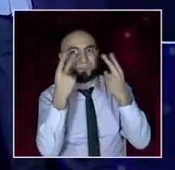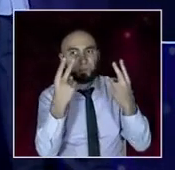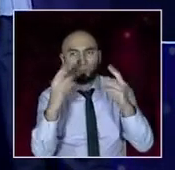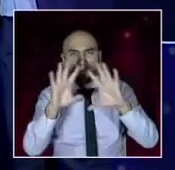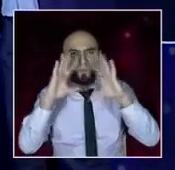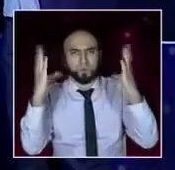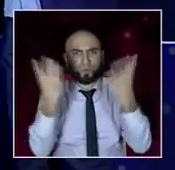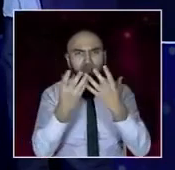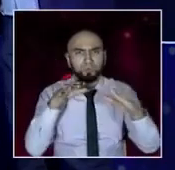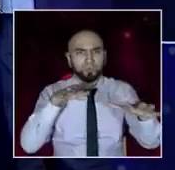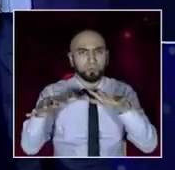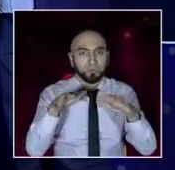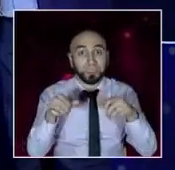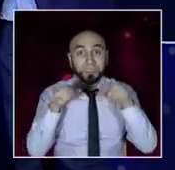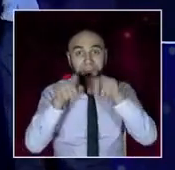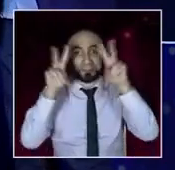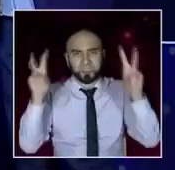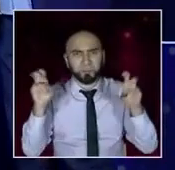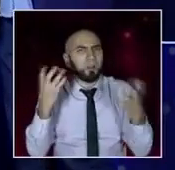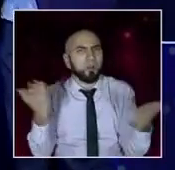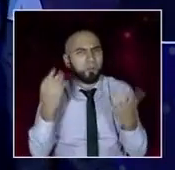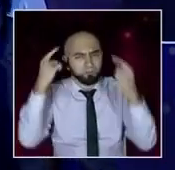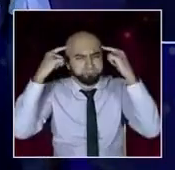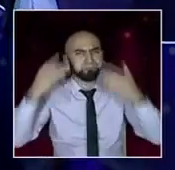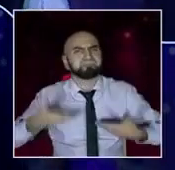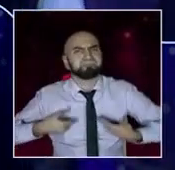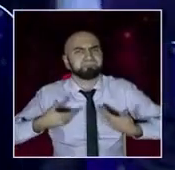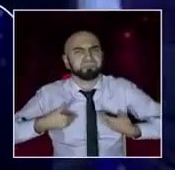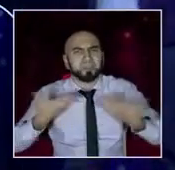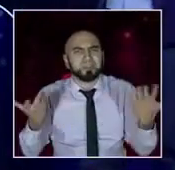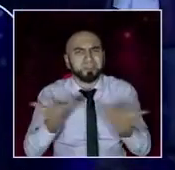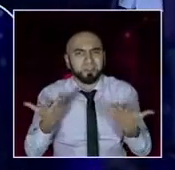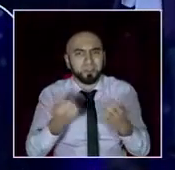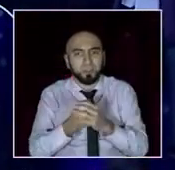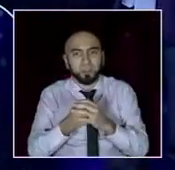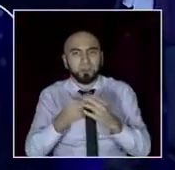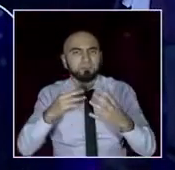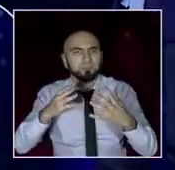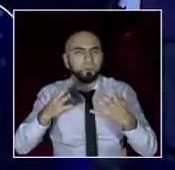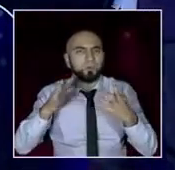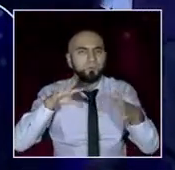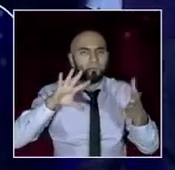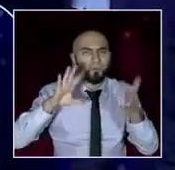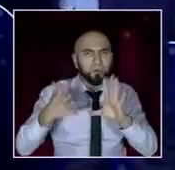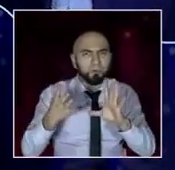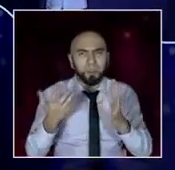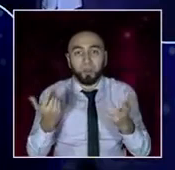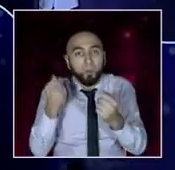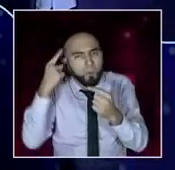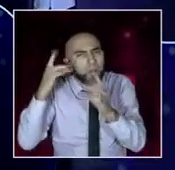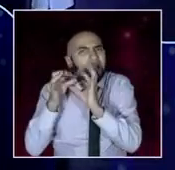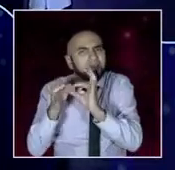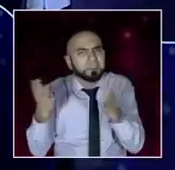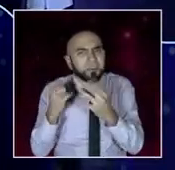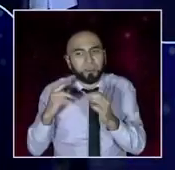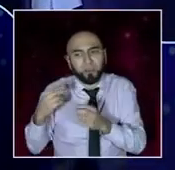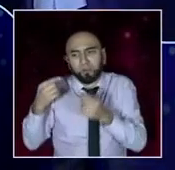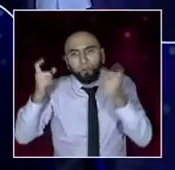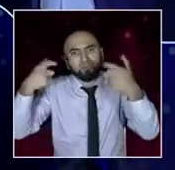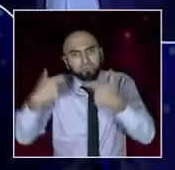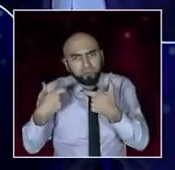es estimulado por el hecho que los mecanismos de percepción son diseñados inicialmente por la evolución para regular y controlar el